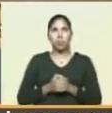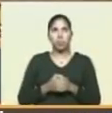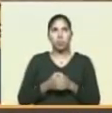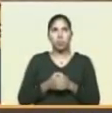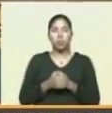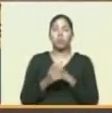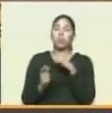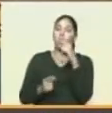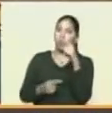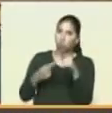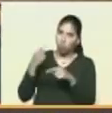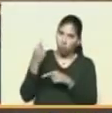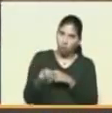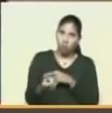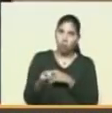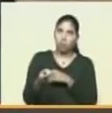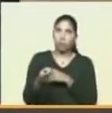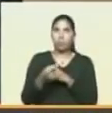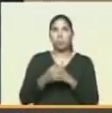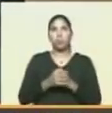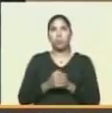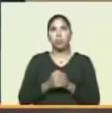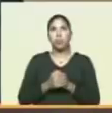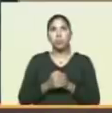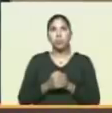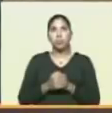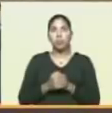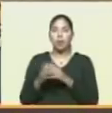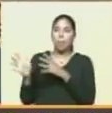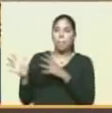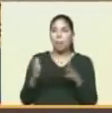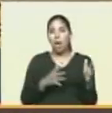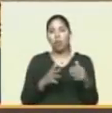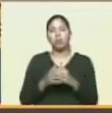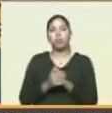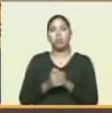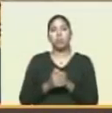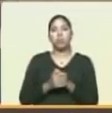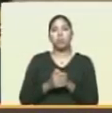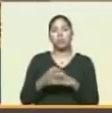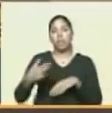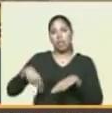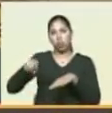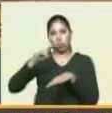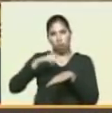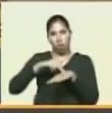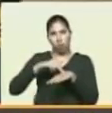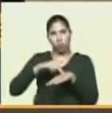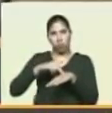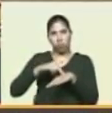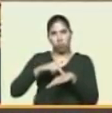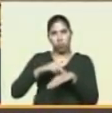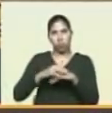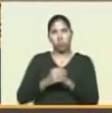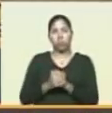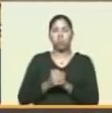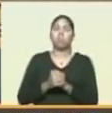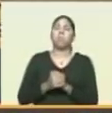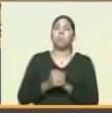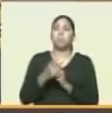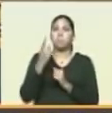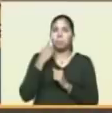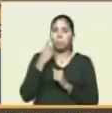Luego nos trasladamos a los planes nacionales, a los planes estratégicos. Y aterrizamos en el plan de la